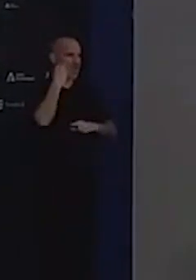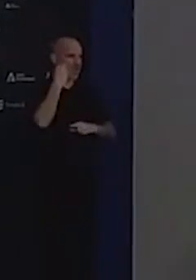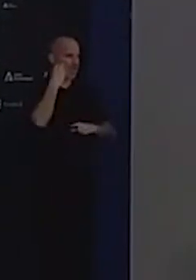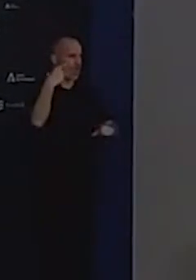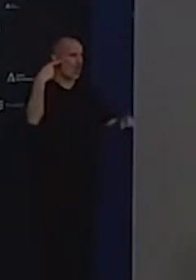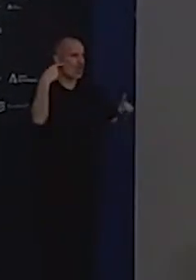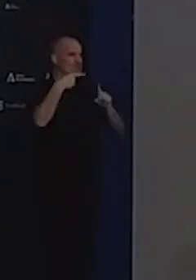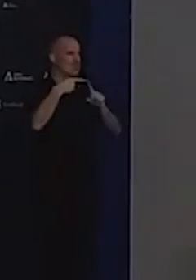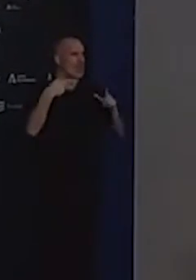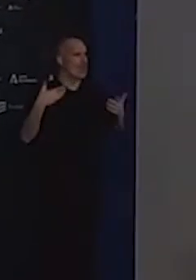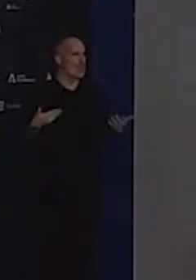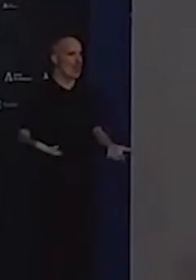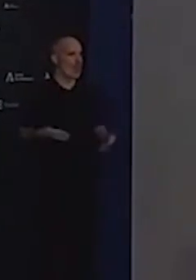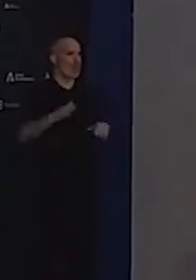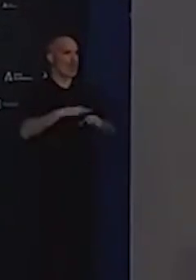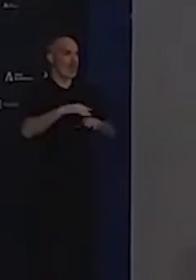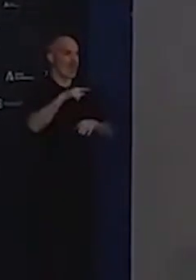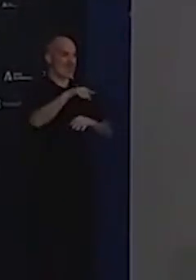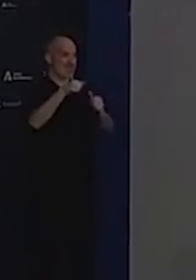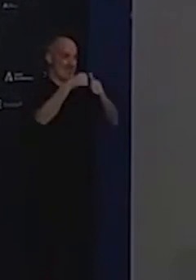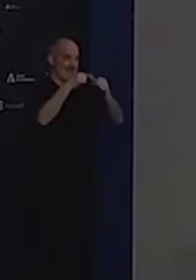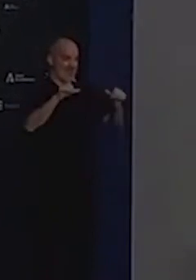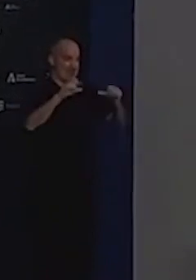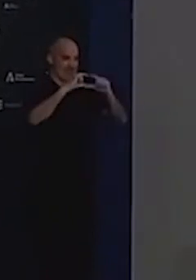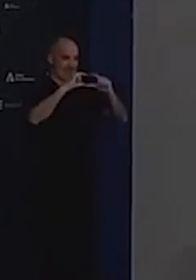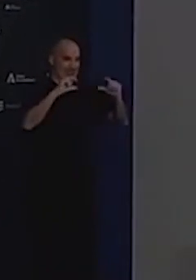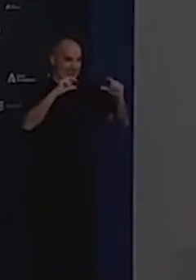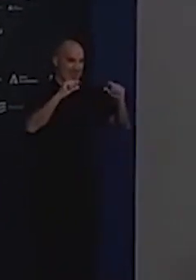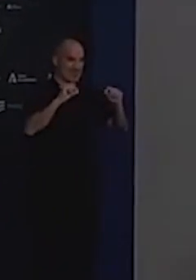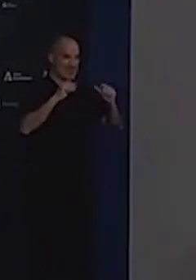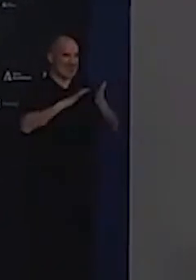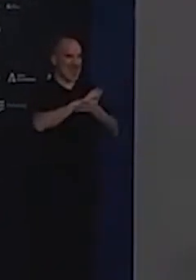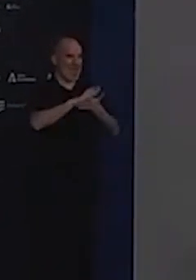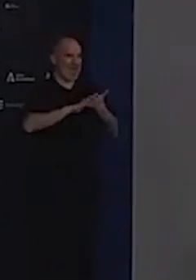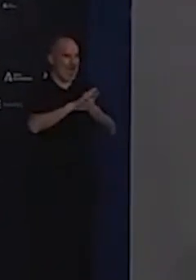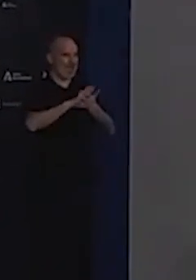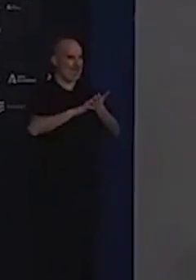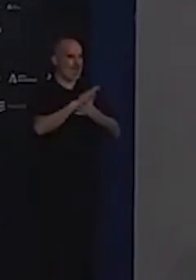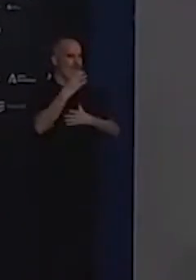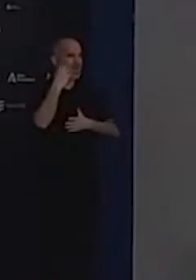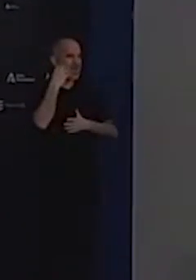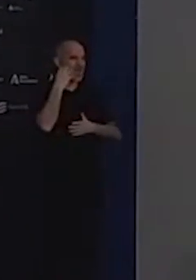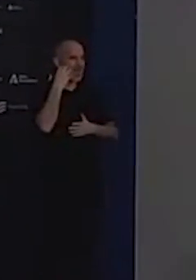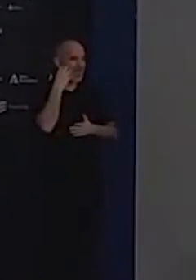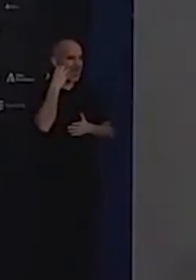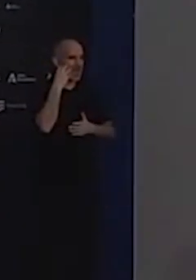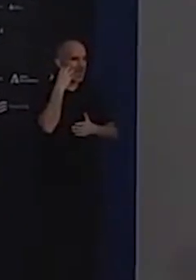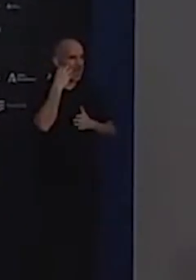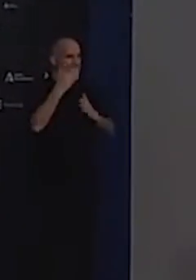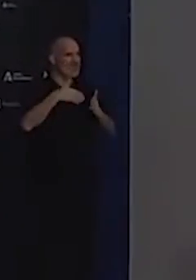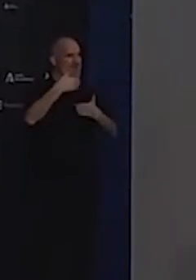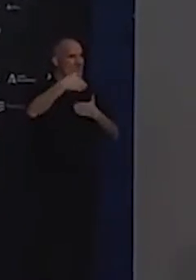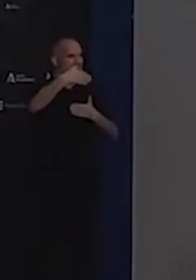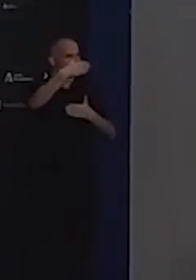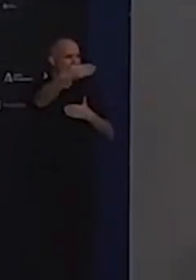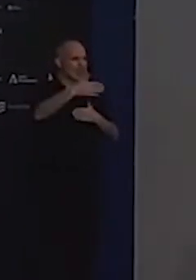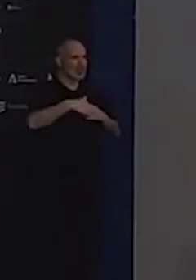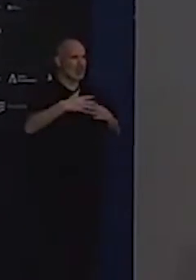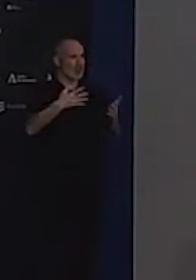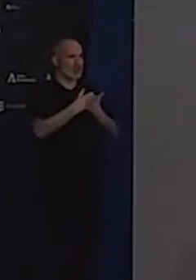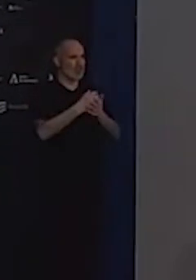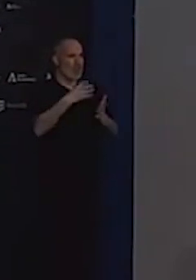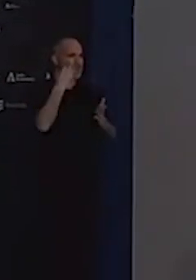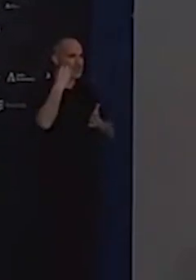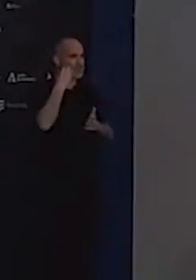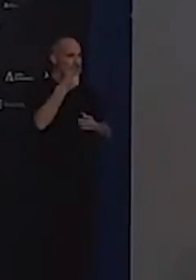el propósito de que ese distintivo sea el que hable de Jaén más allá de nuestra tierra, de nuestra